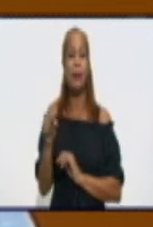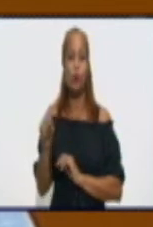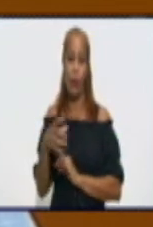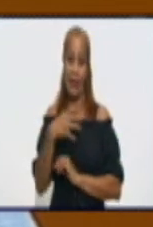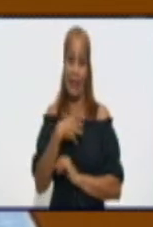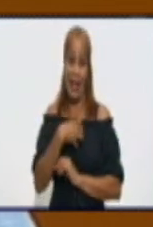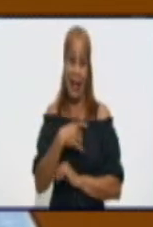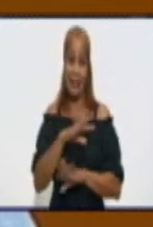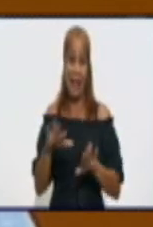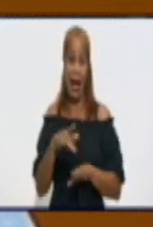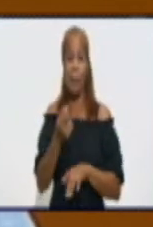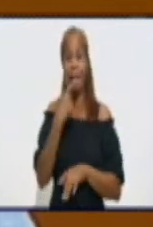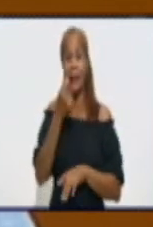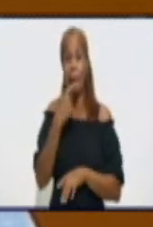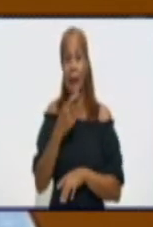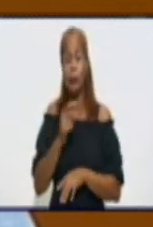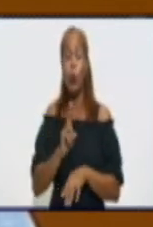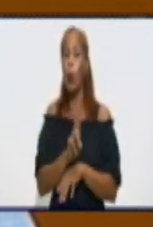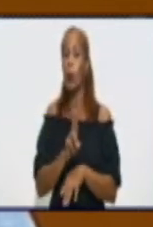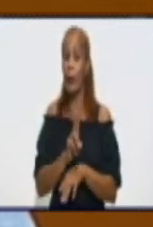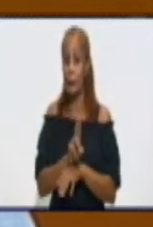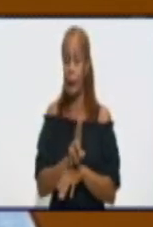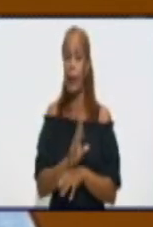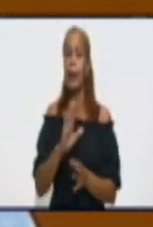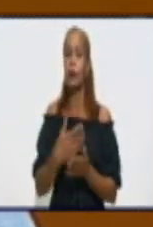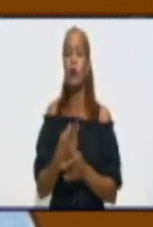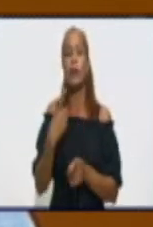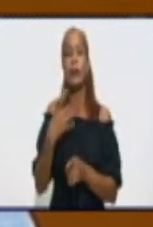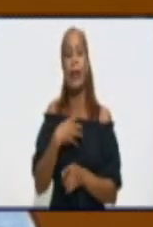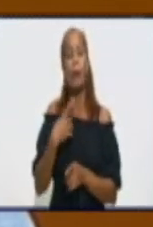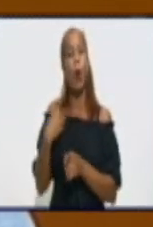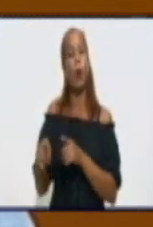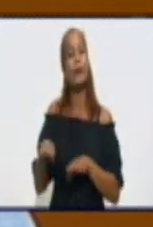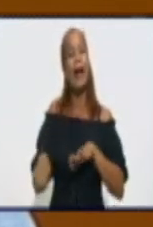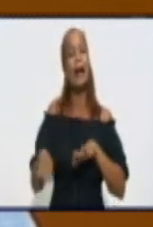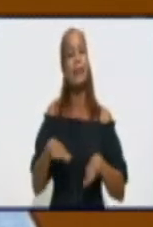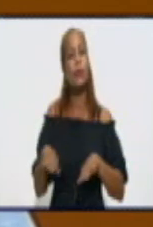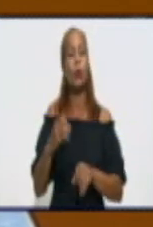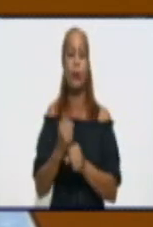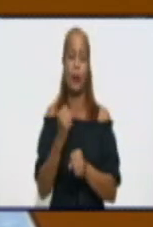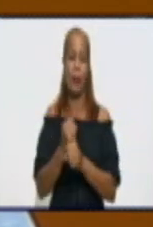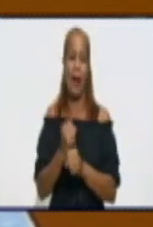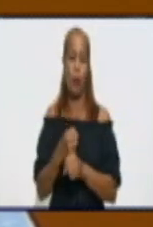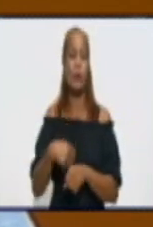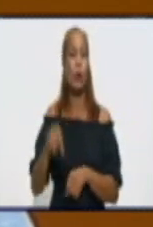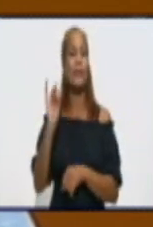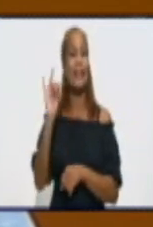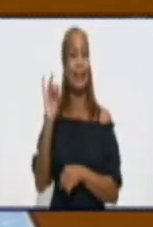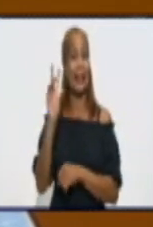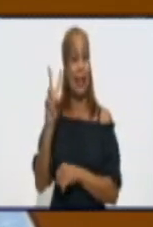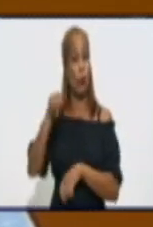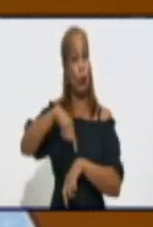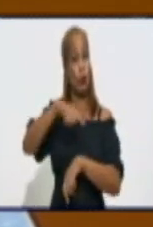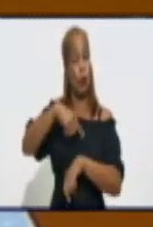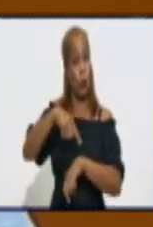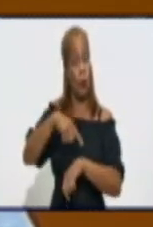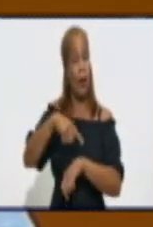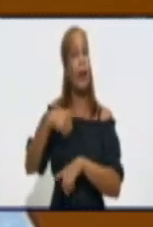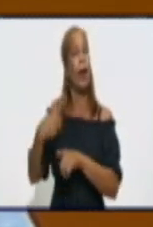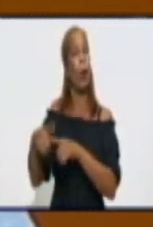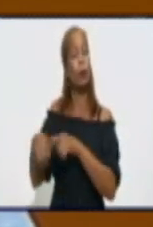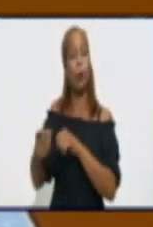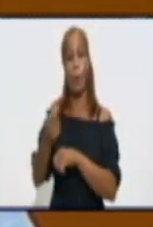posible. Tenemos la otra acción de trabajo que en 72 horas hacemos todo el proceso del resto de los medicamentos y